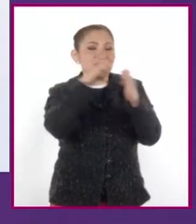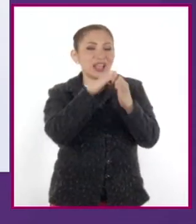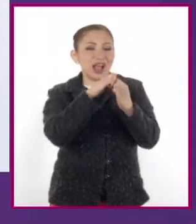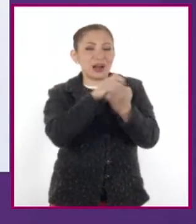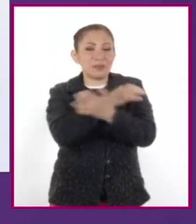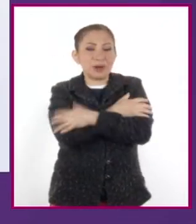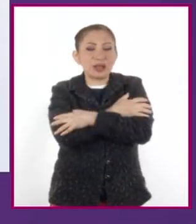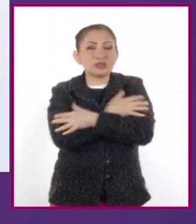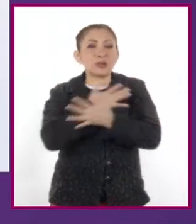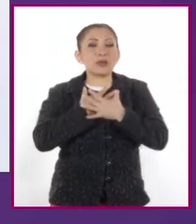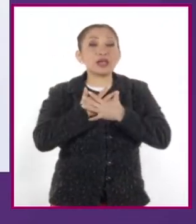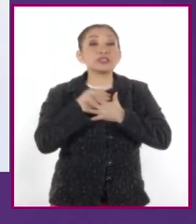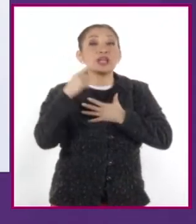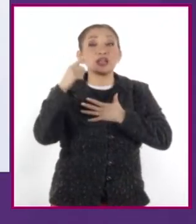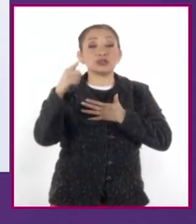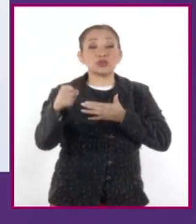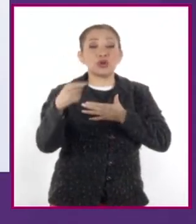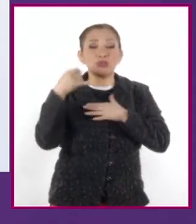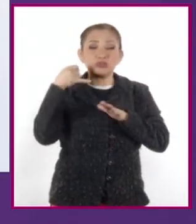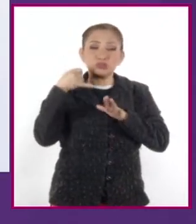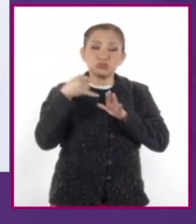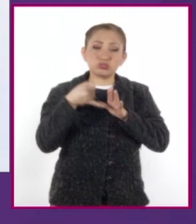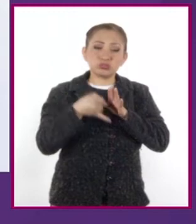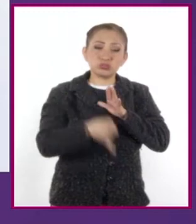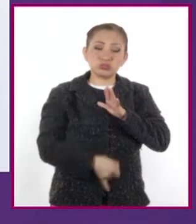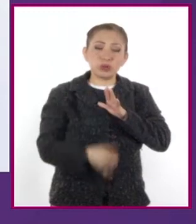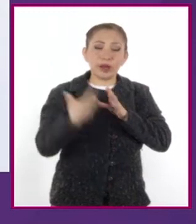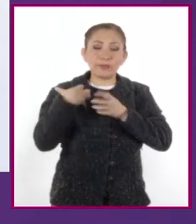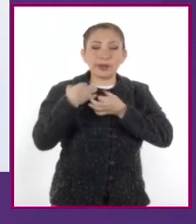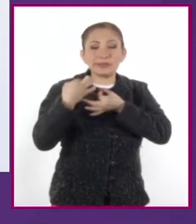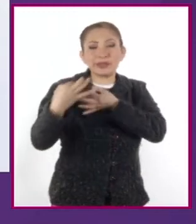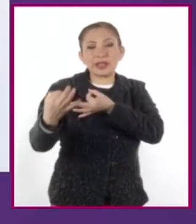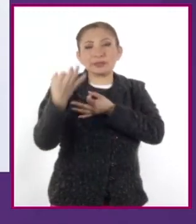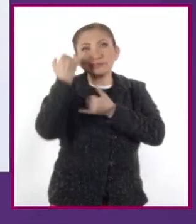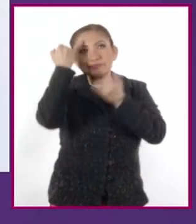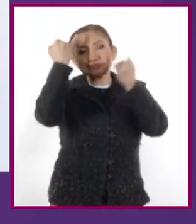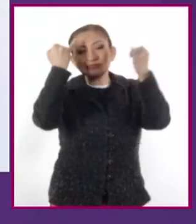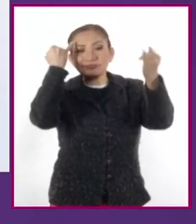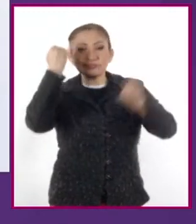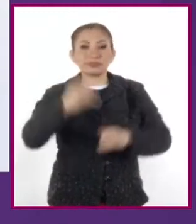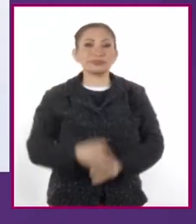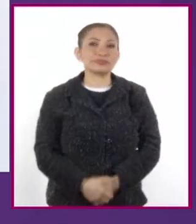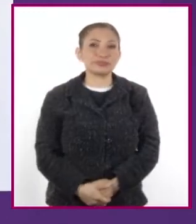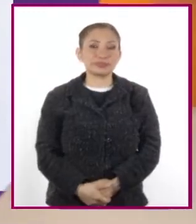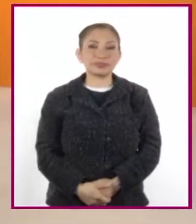pecho, si te labra prisión mi fantasía.